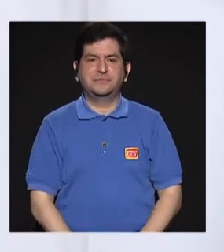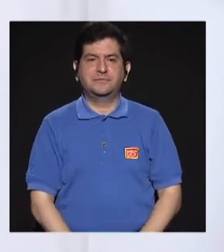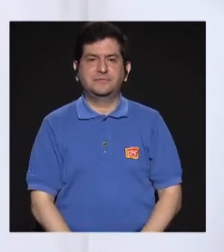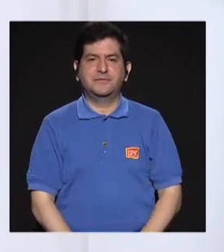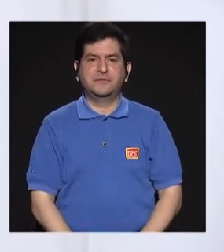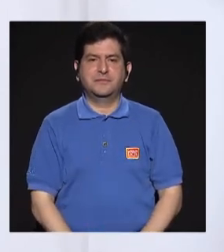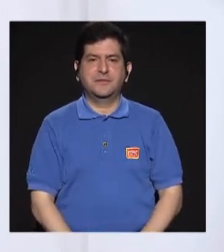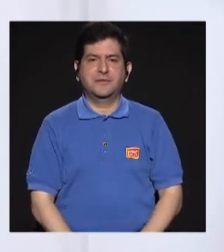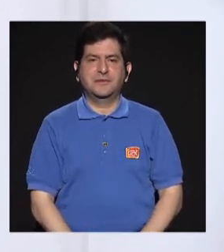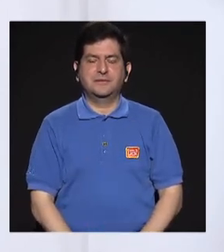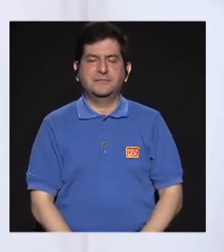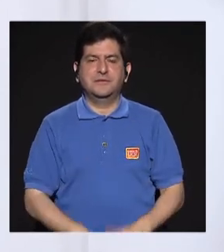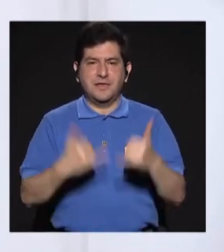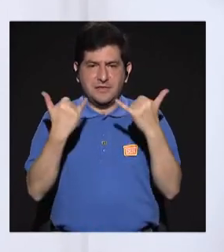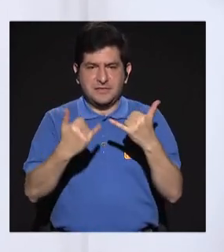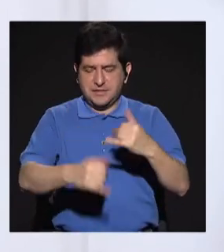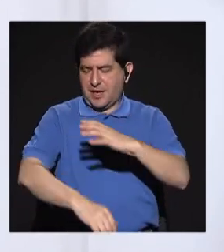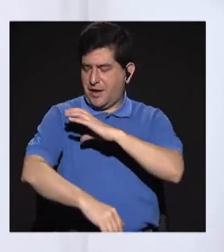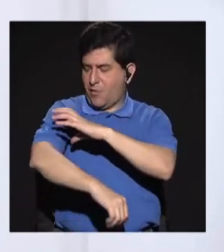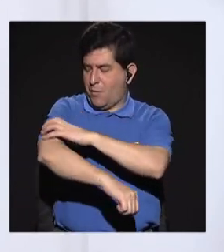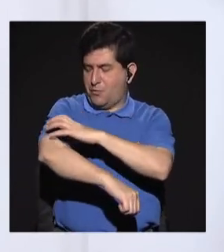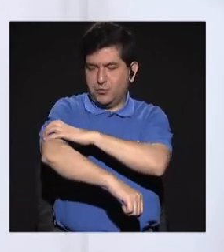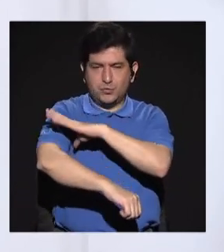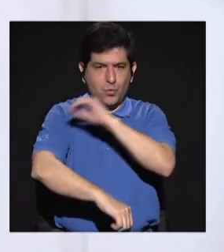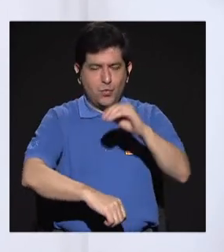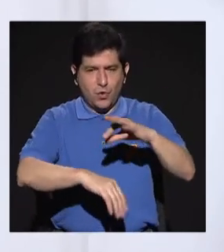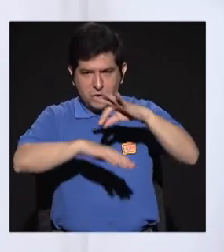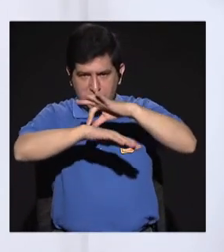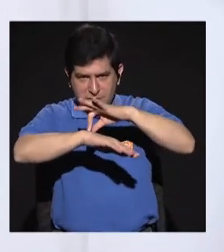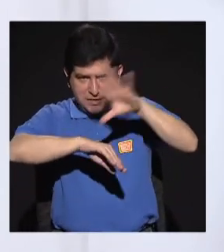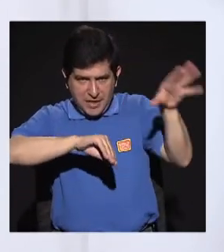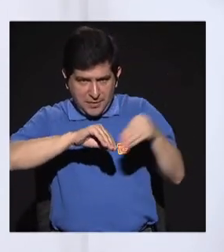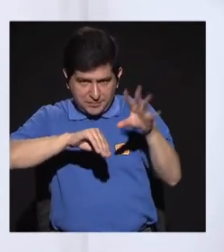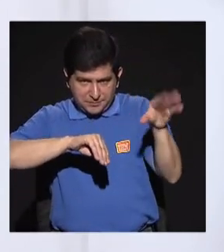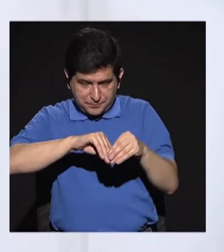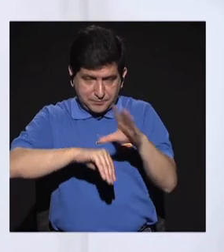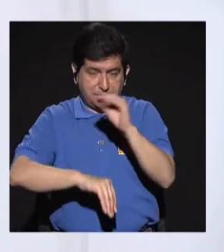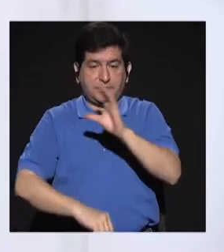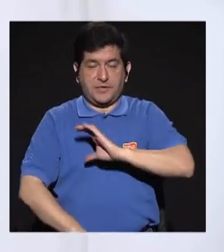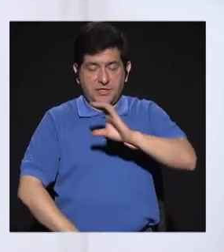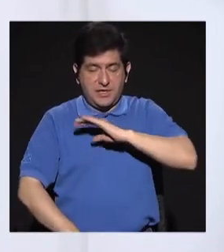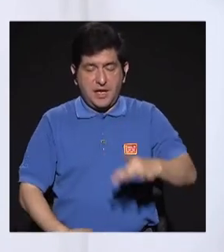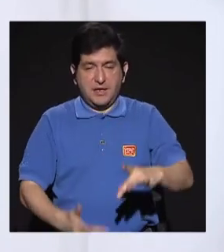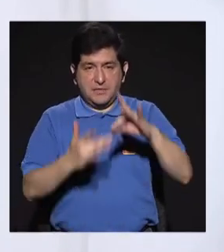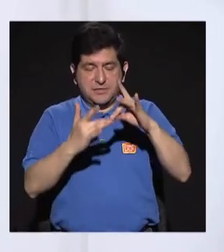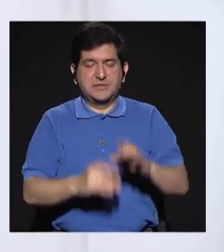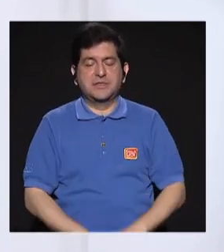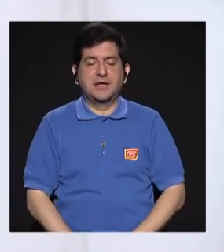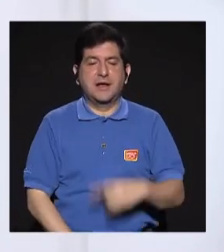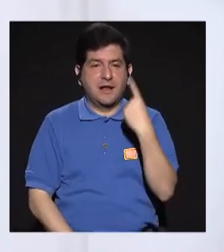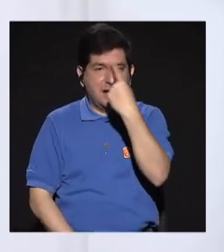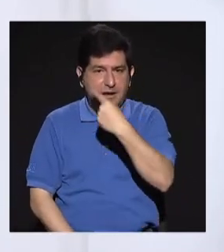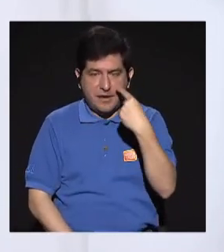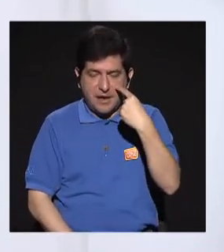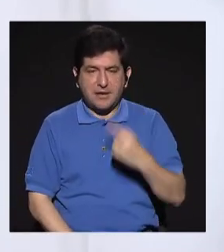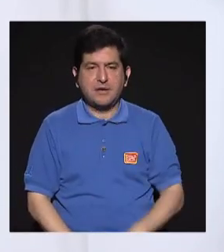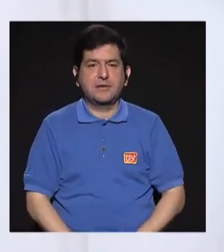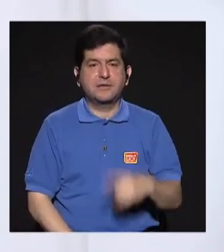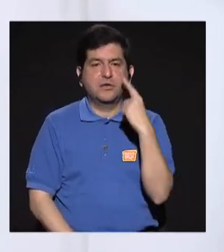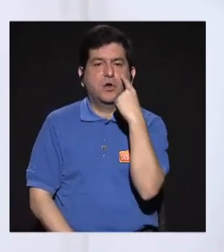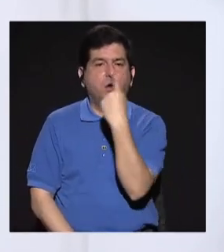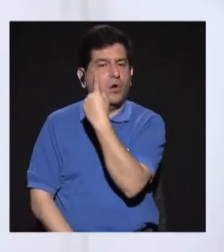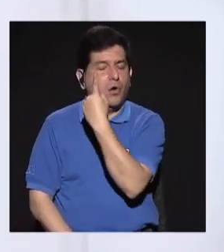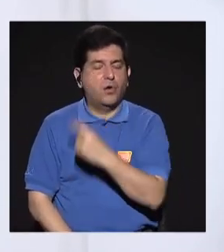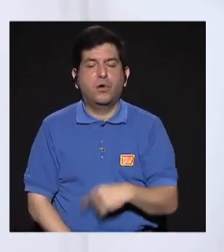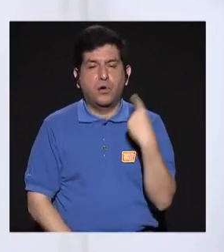la parte muscular y la piel y después damos características específicas como nariz ojos boca que están